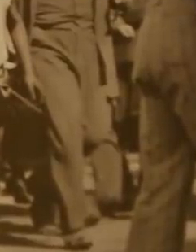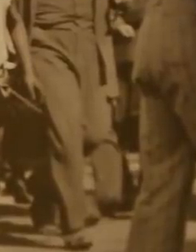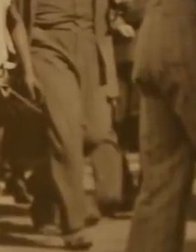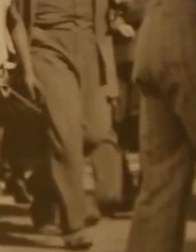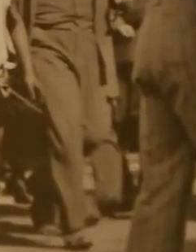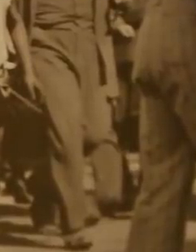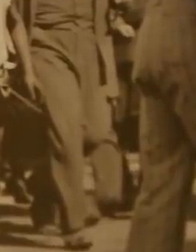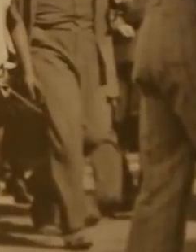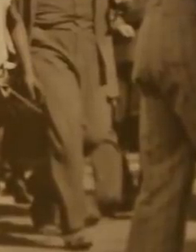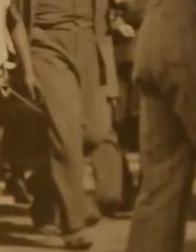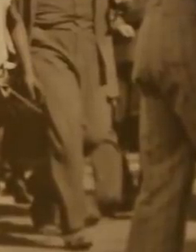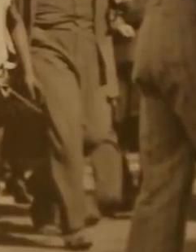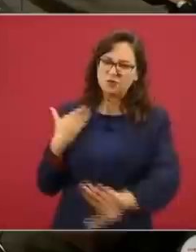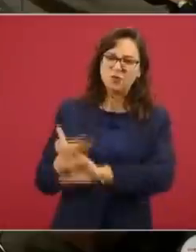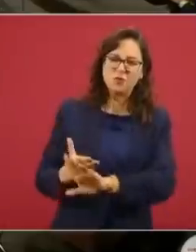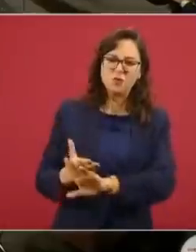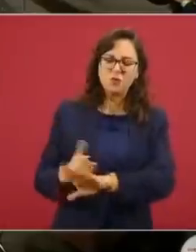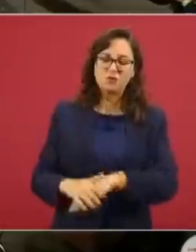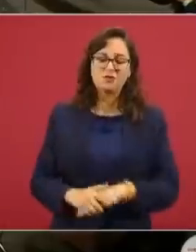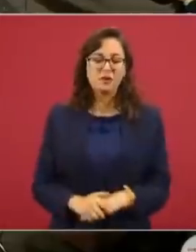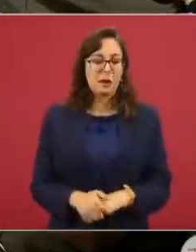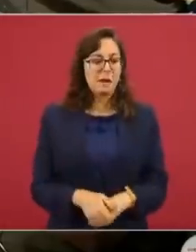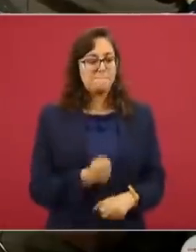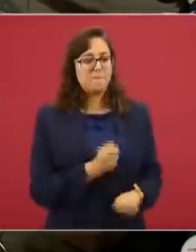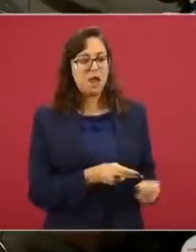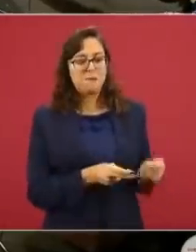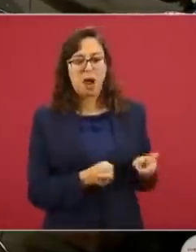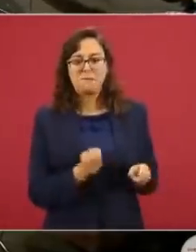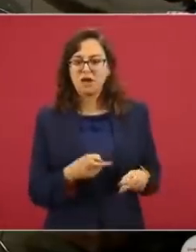se habían quedado también sin privilegios.